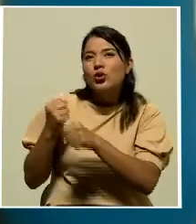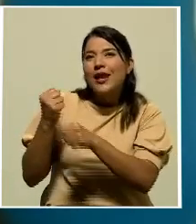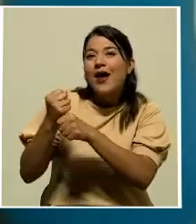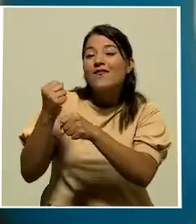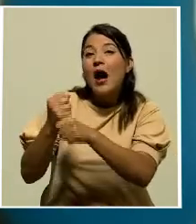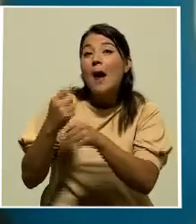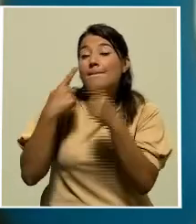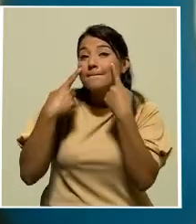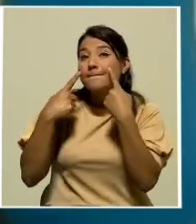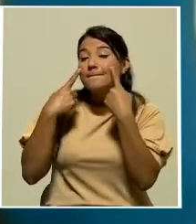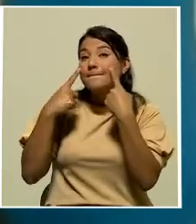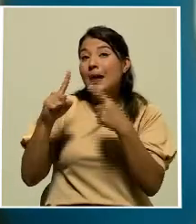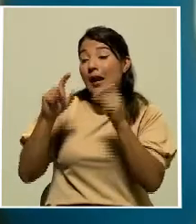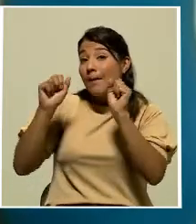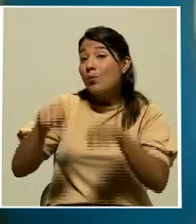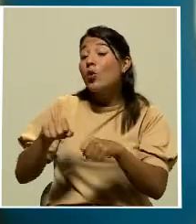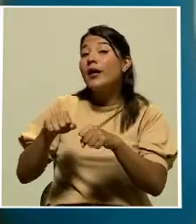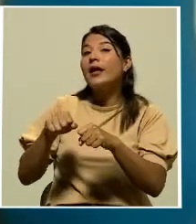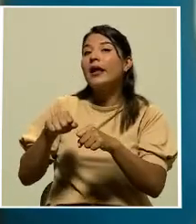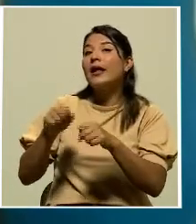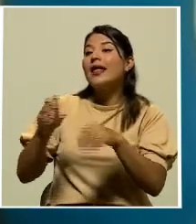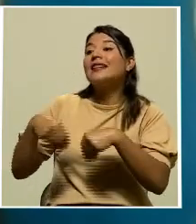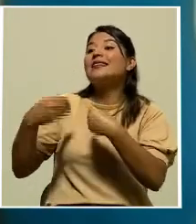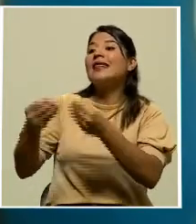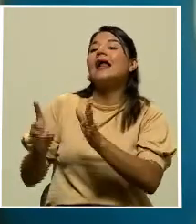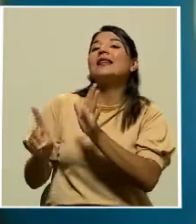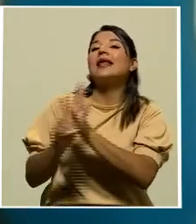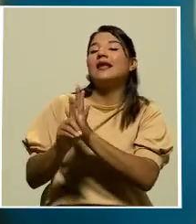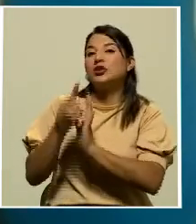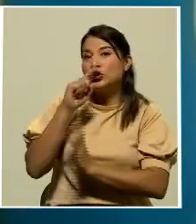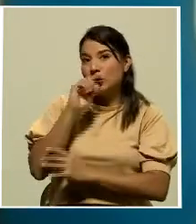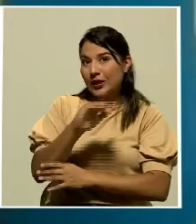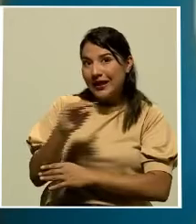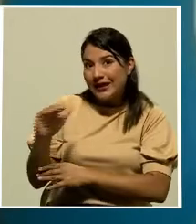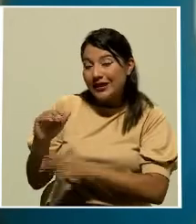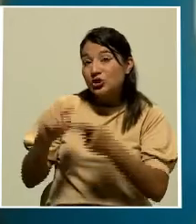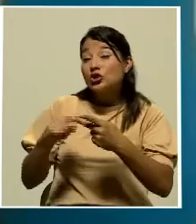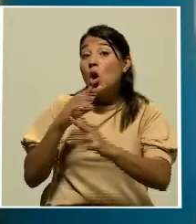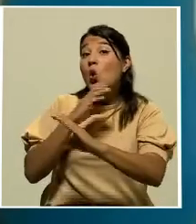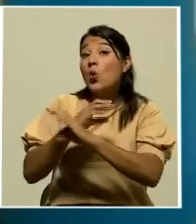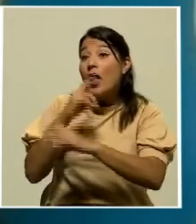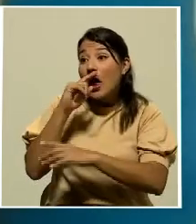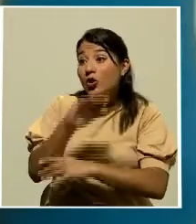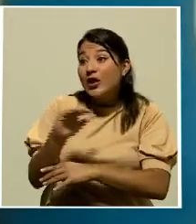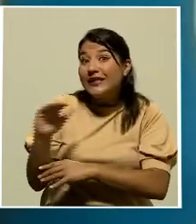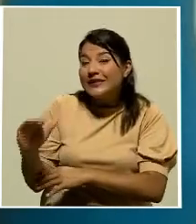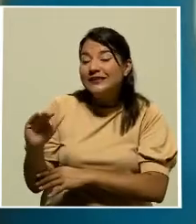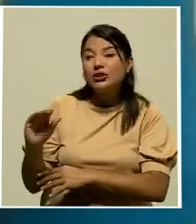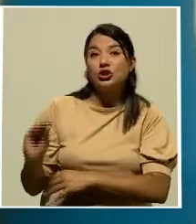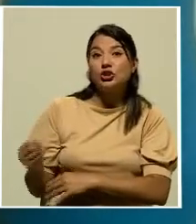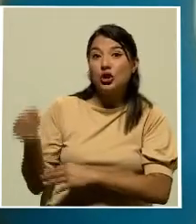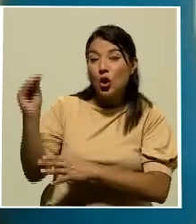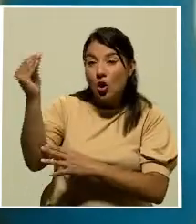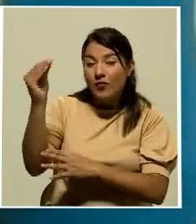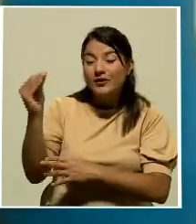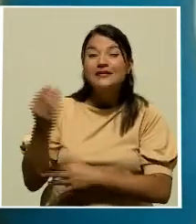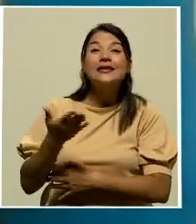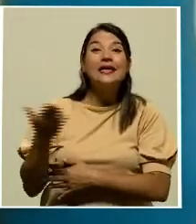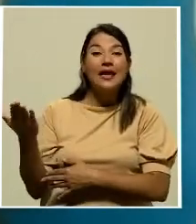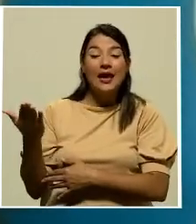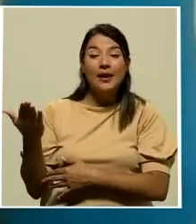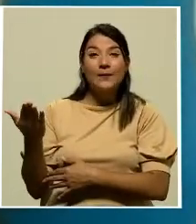implementación de los derechos de los niños, ¿no?, y el cuidado de los niños, niñas y adolescentes, es que